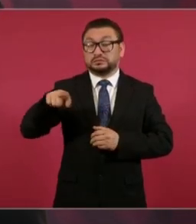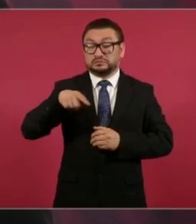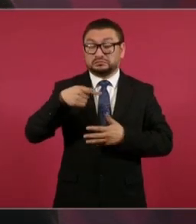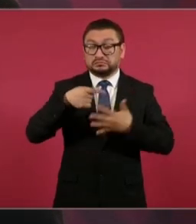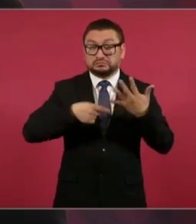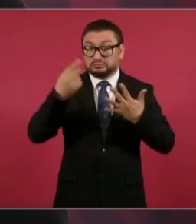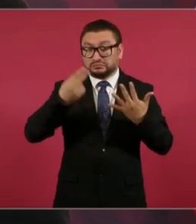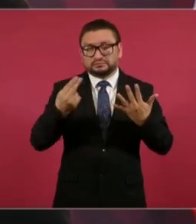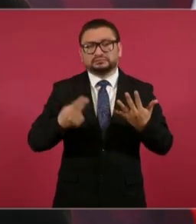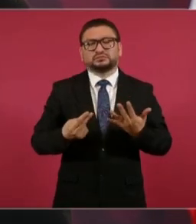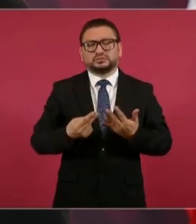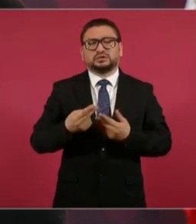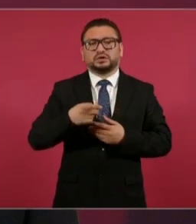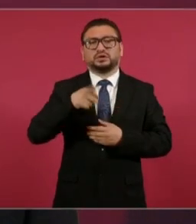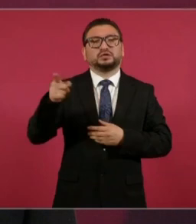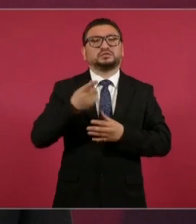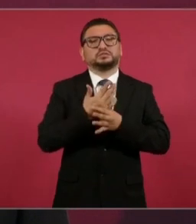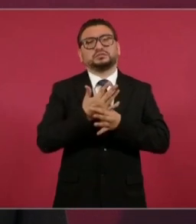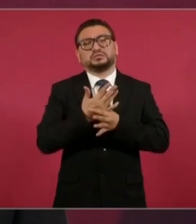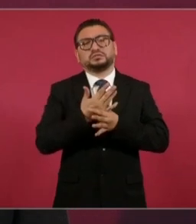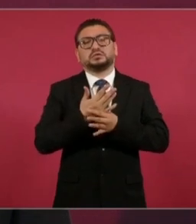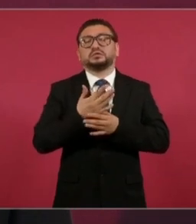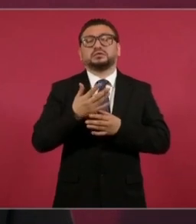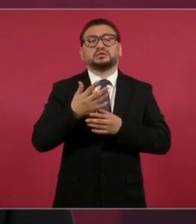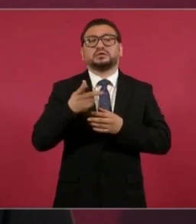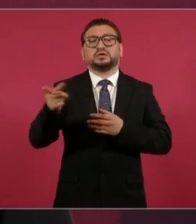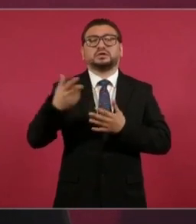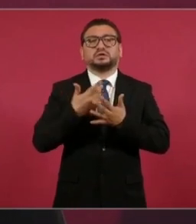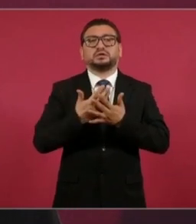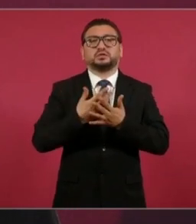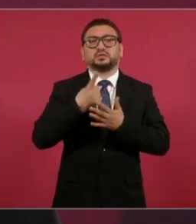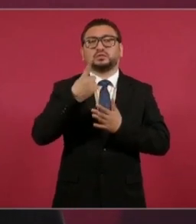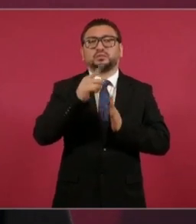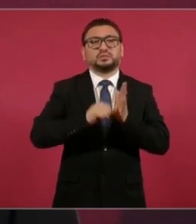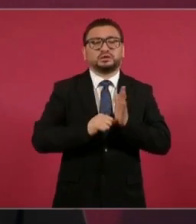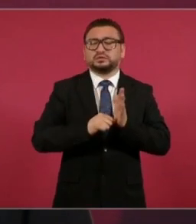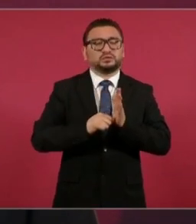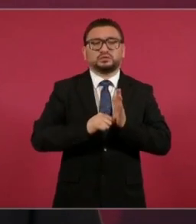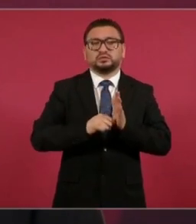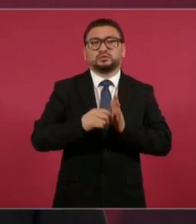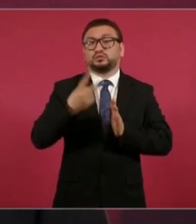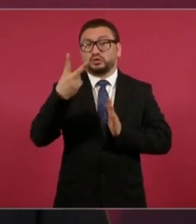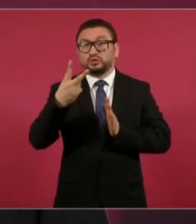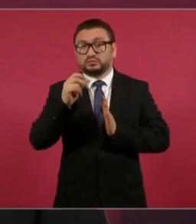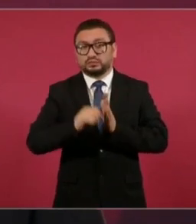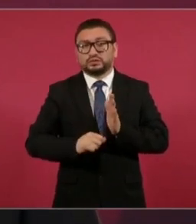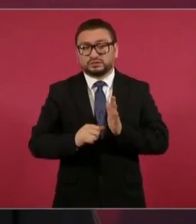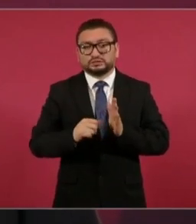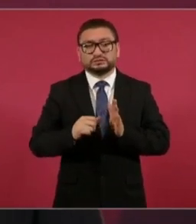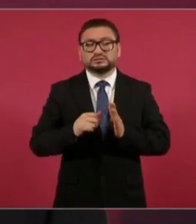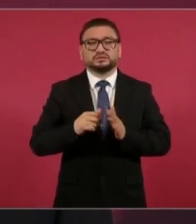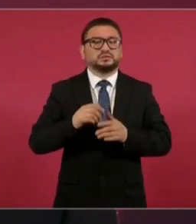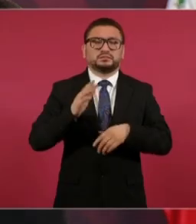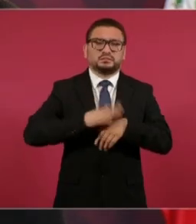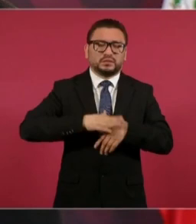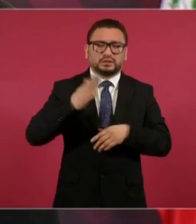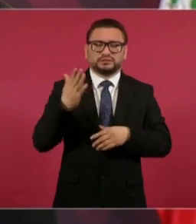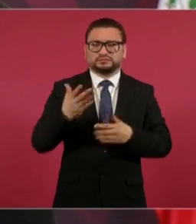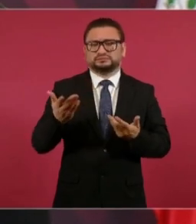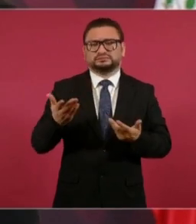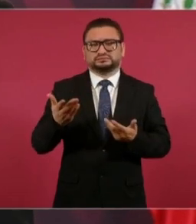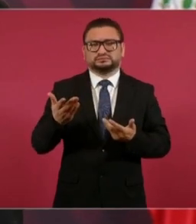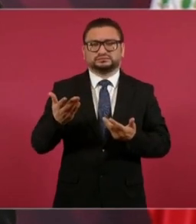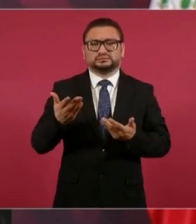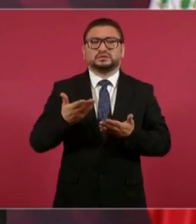necesitaran me dijeron que un mes no era suficiente les dije dos No